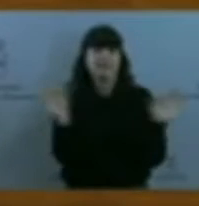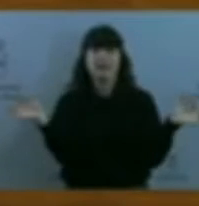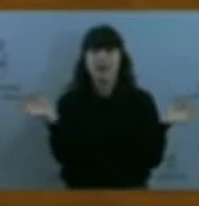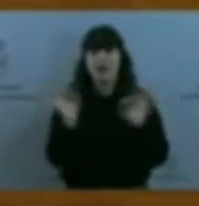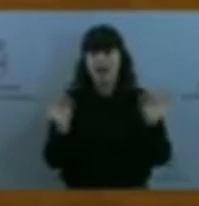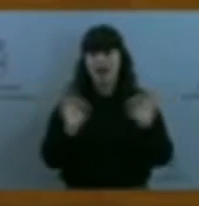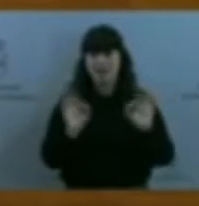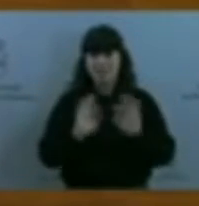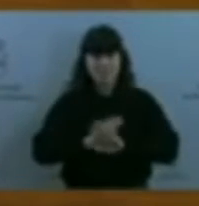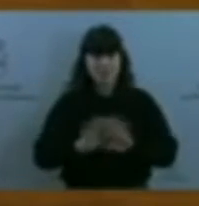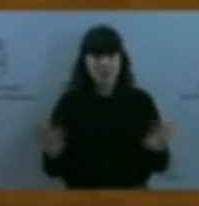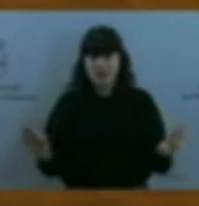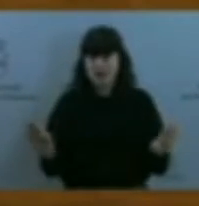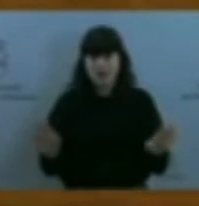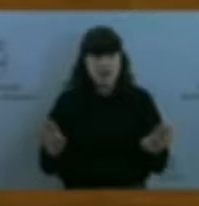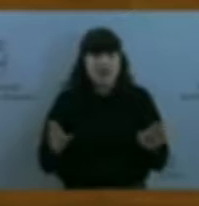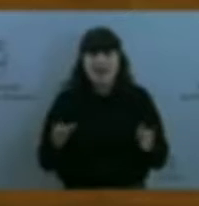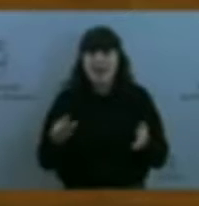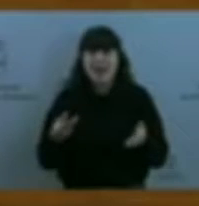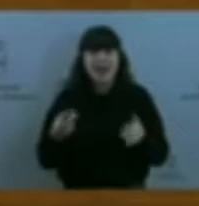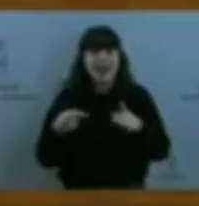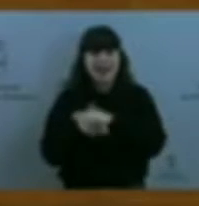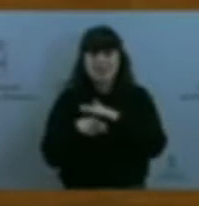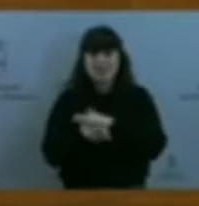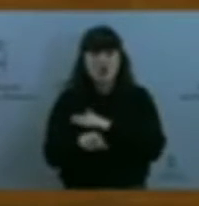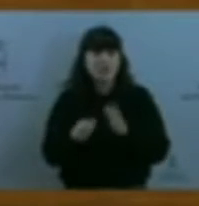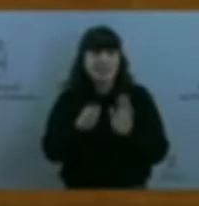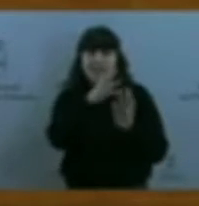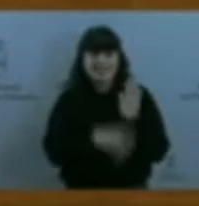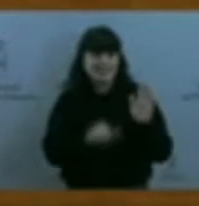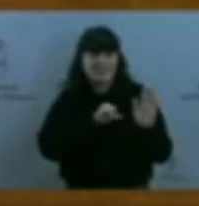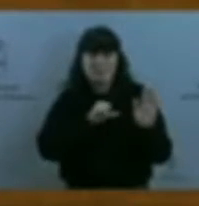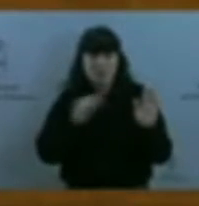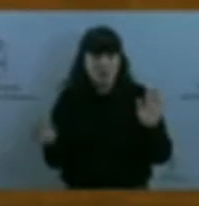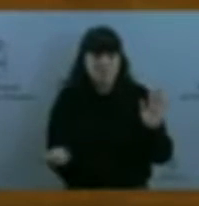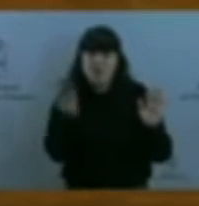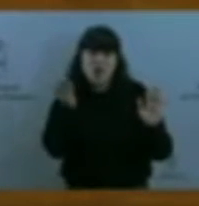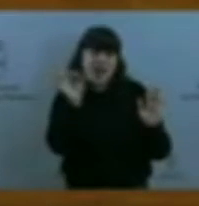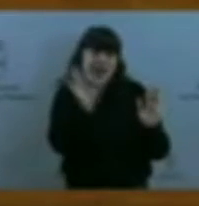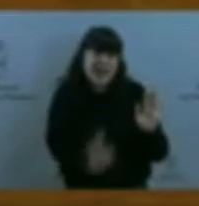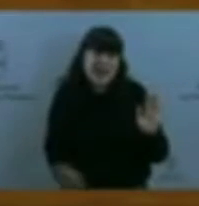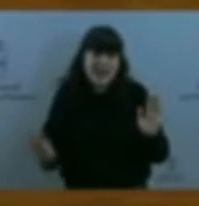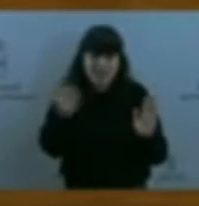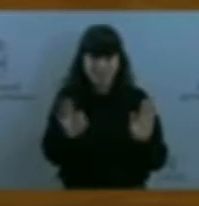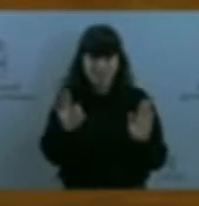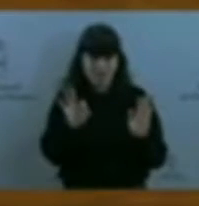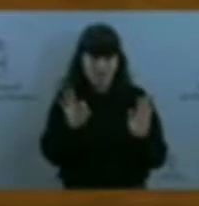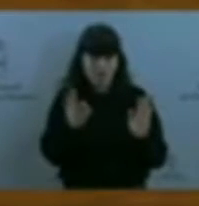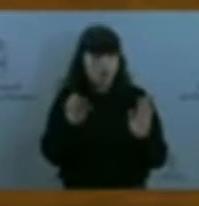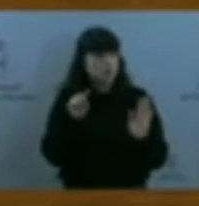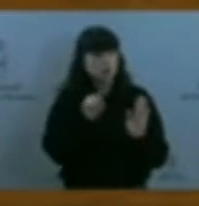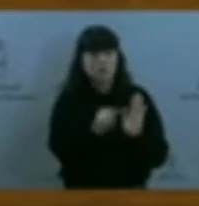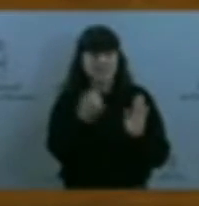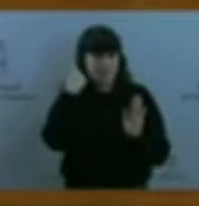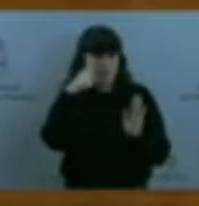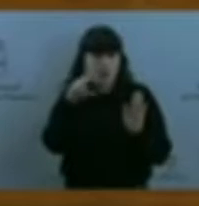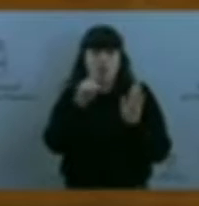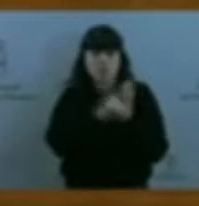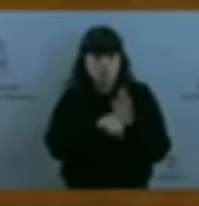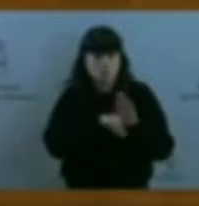espera. Eso como primera afirmación. Si usted sabía que este decreto se iba a cumplir entonces y